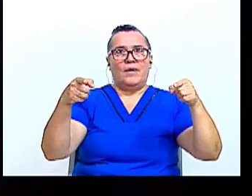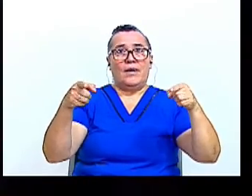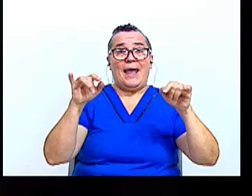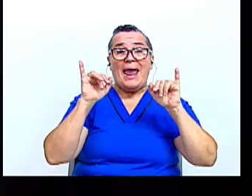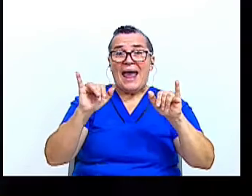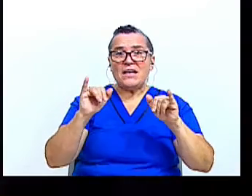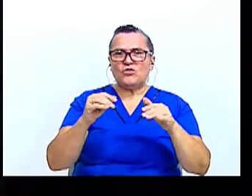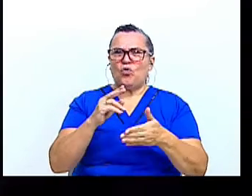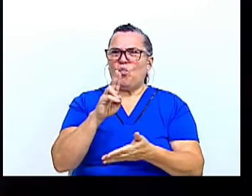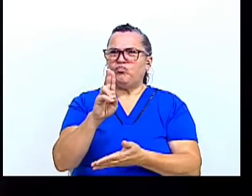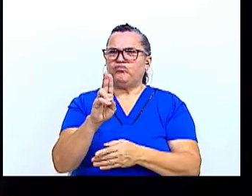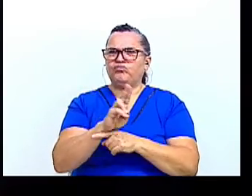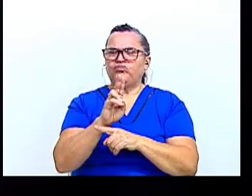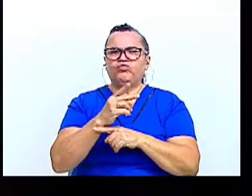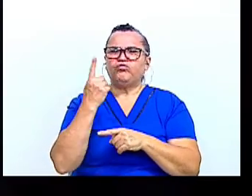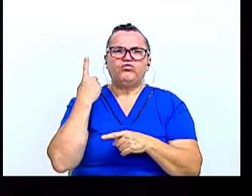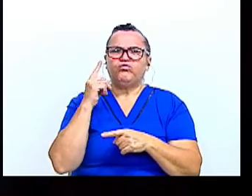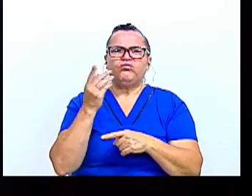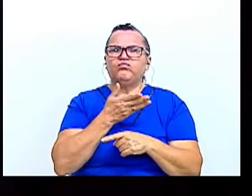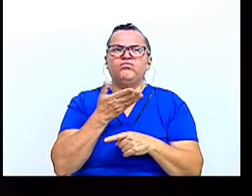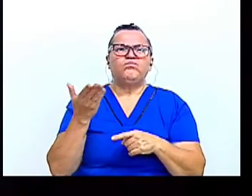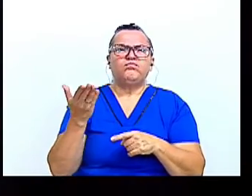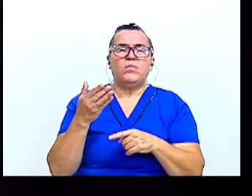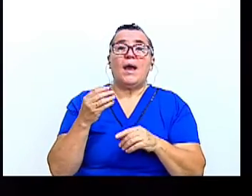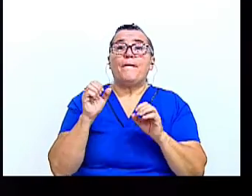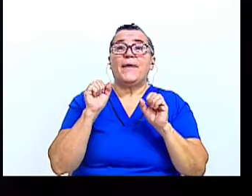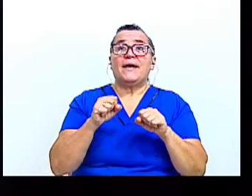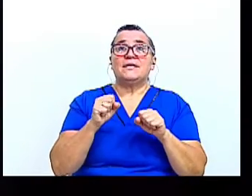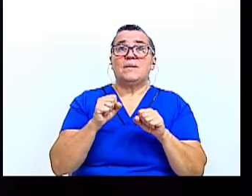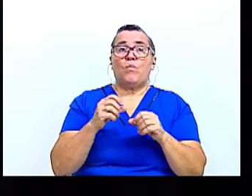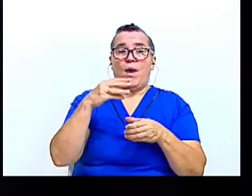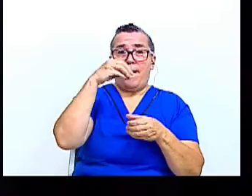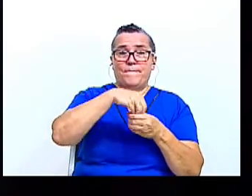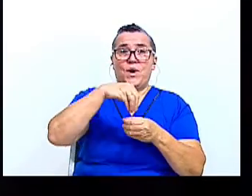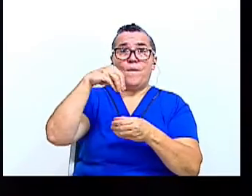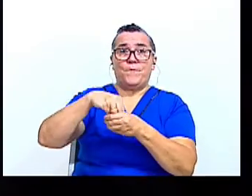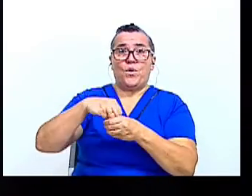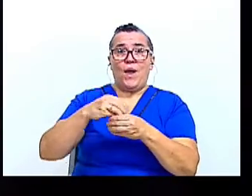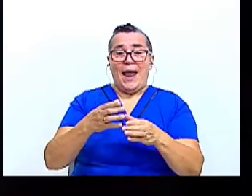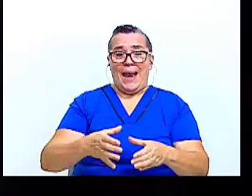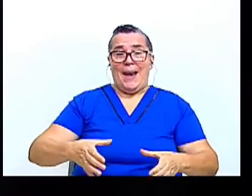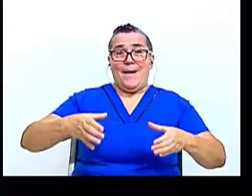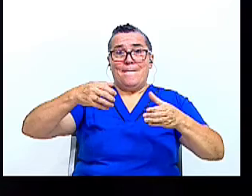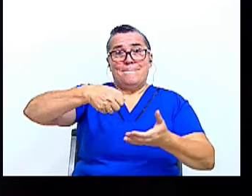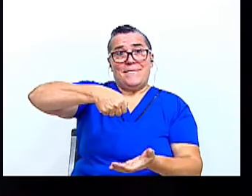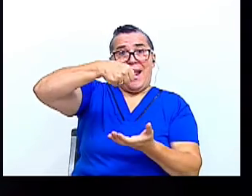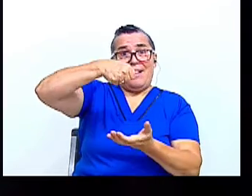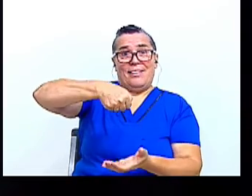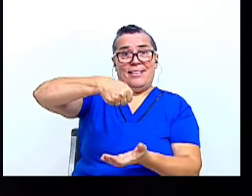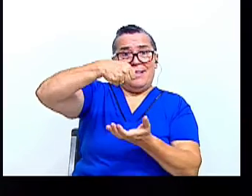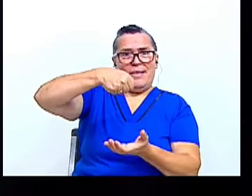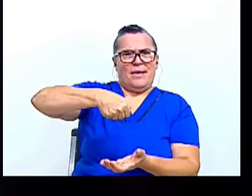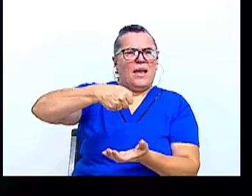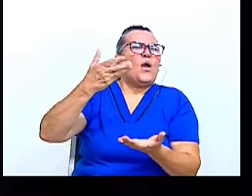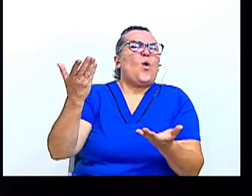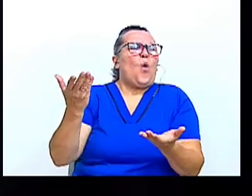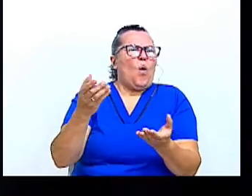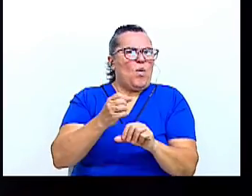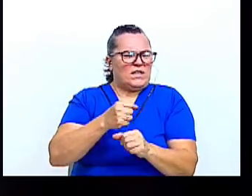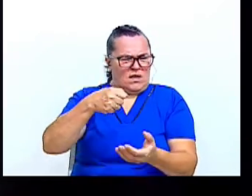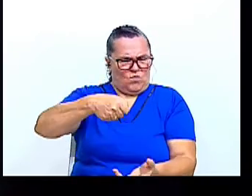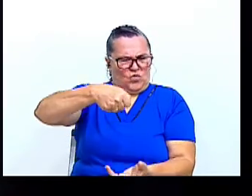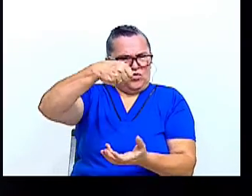va a servir para que se pueda introducir el balde. Y ustedes se estarán preguntando, ¿y cómo vamos a hacer el